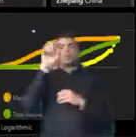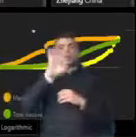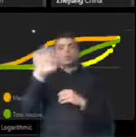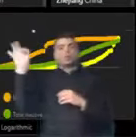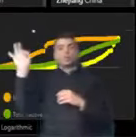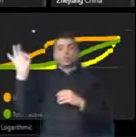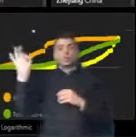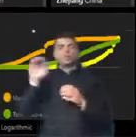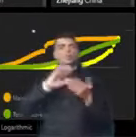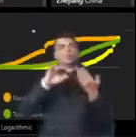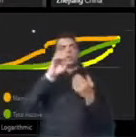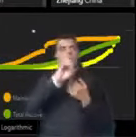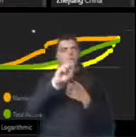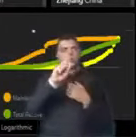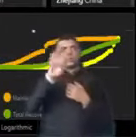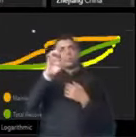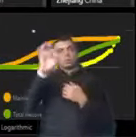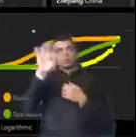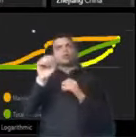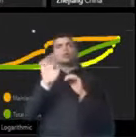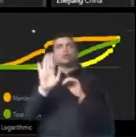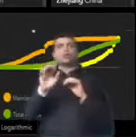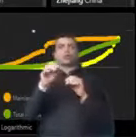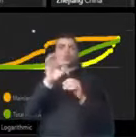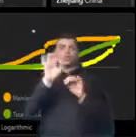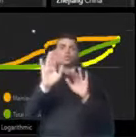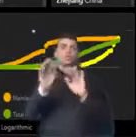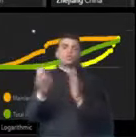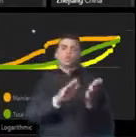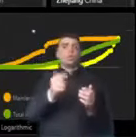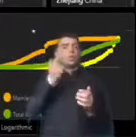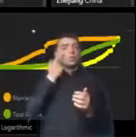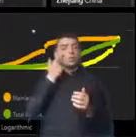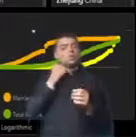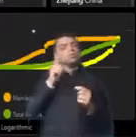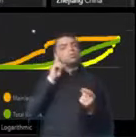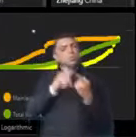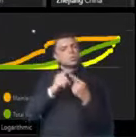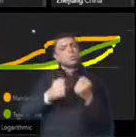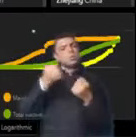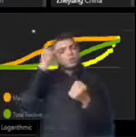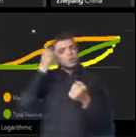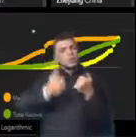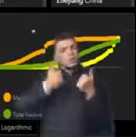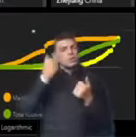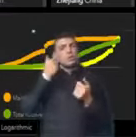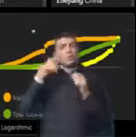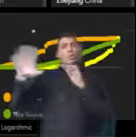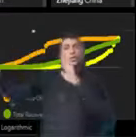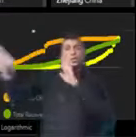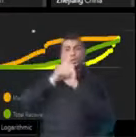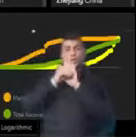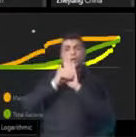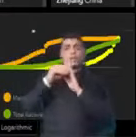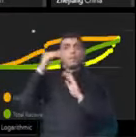0.9%. Ahora les voy a explicar por qué y cuál es la idea de copiar lo que hicieron los coreanos para evitar